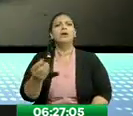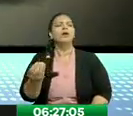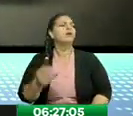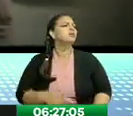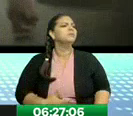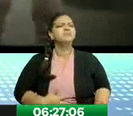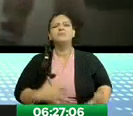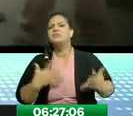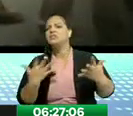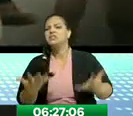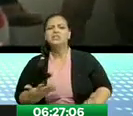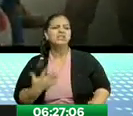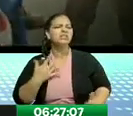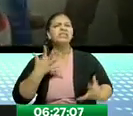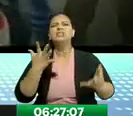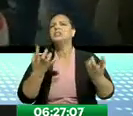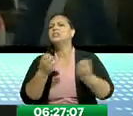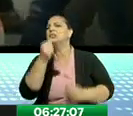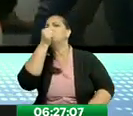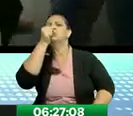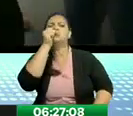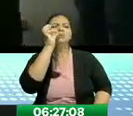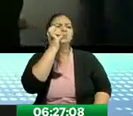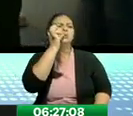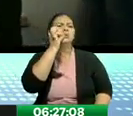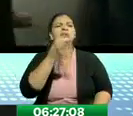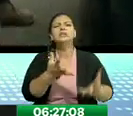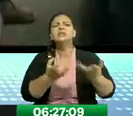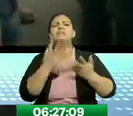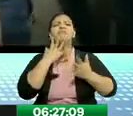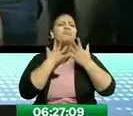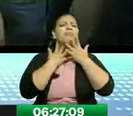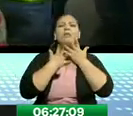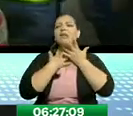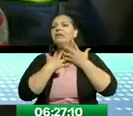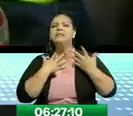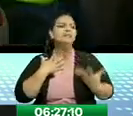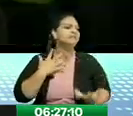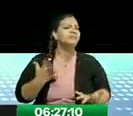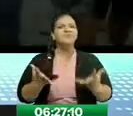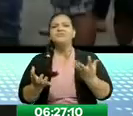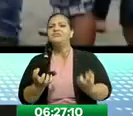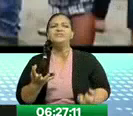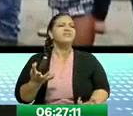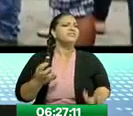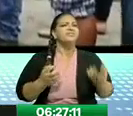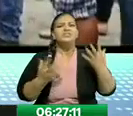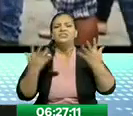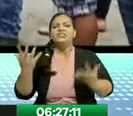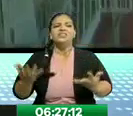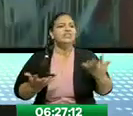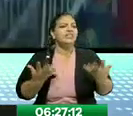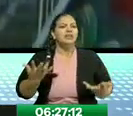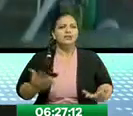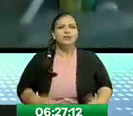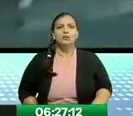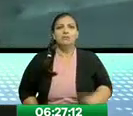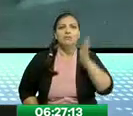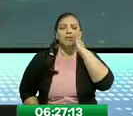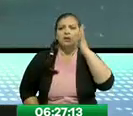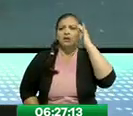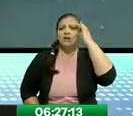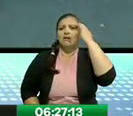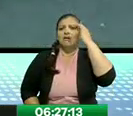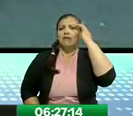matarlo, se tiran. Hay casos que han matado a la propia madre. Uh-huh. En el Guasmo Sur. Muy bien. Hubo un caso de un chico